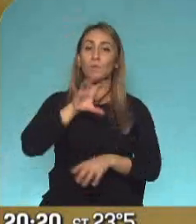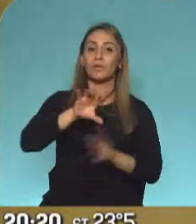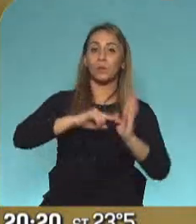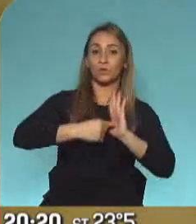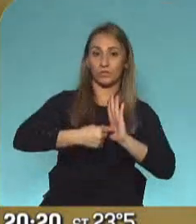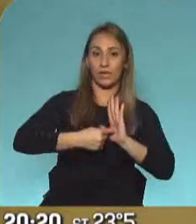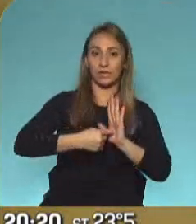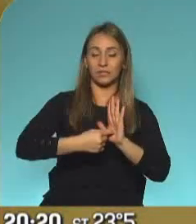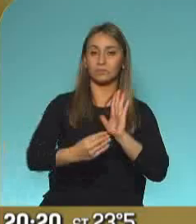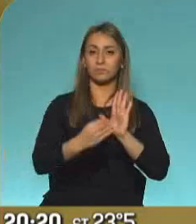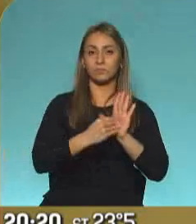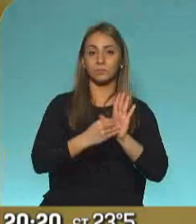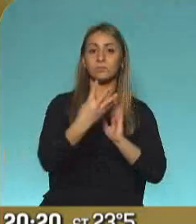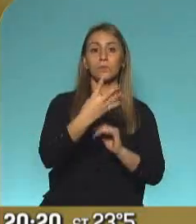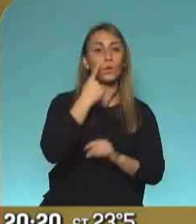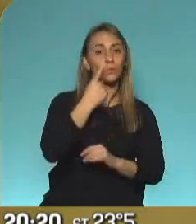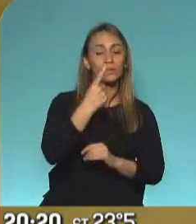de Buenos Aires se registró